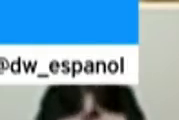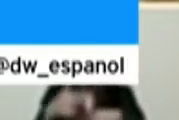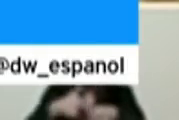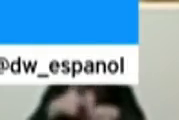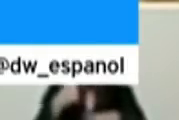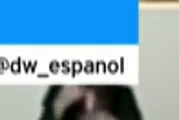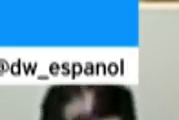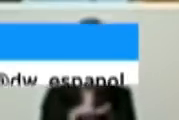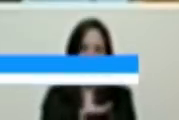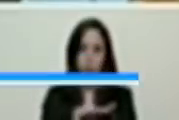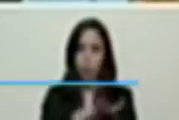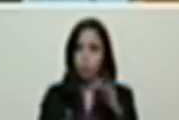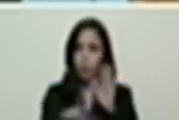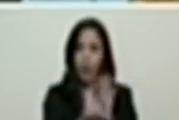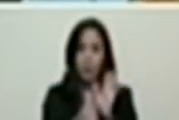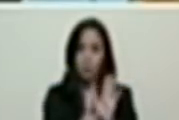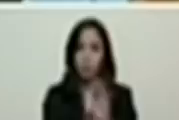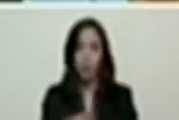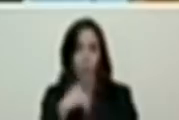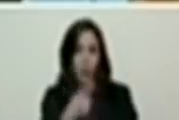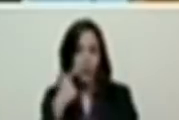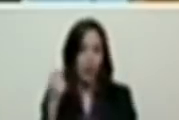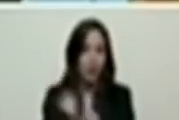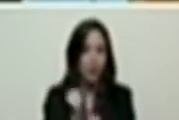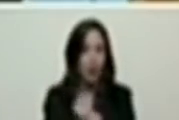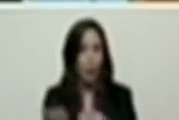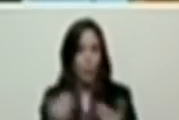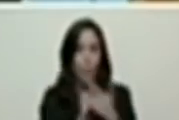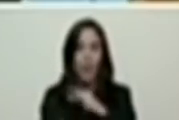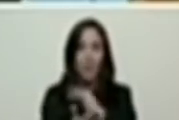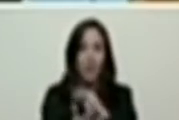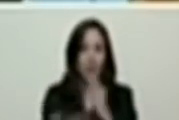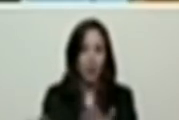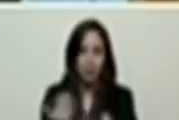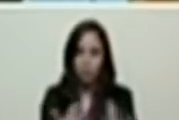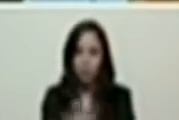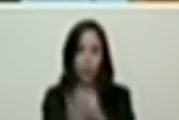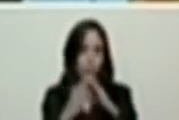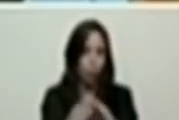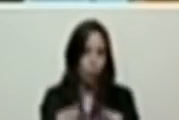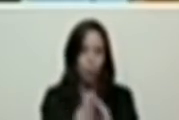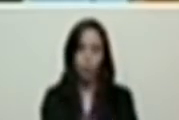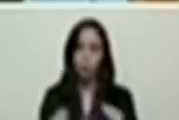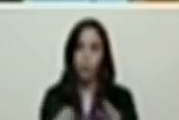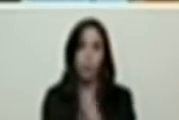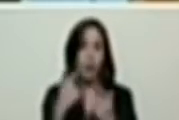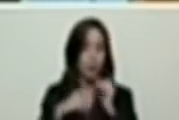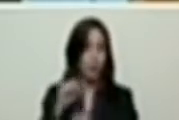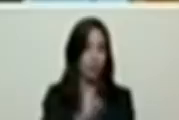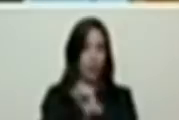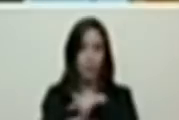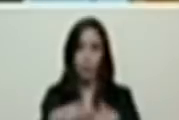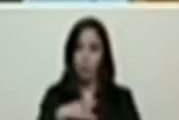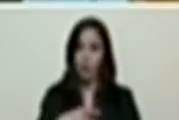legales, políticas, operativas, técnicas, comerciales, para defender los intereses de